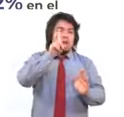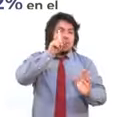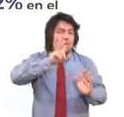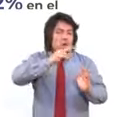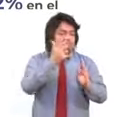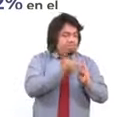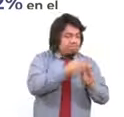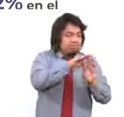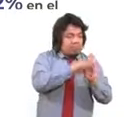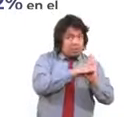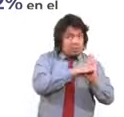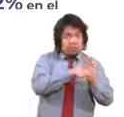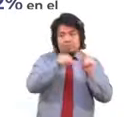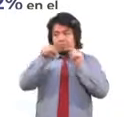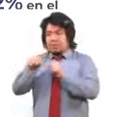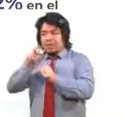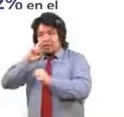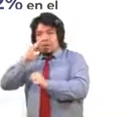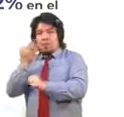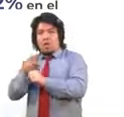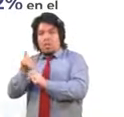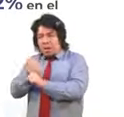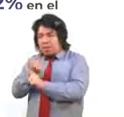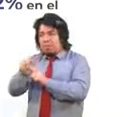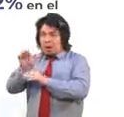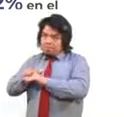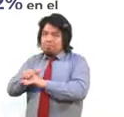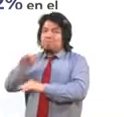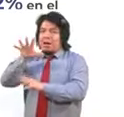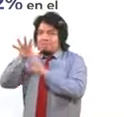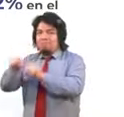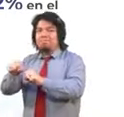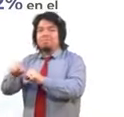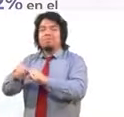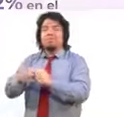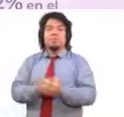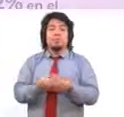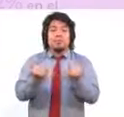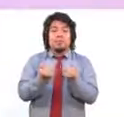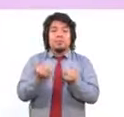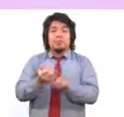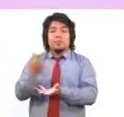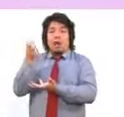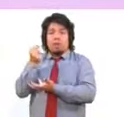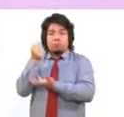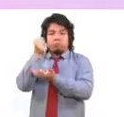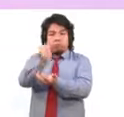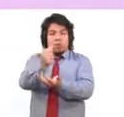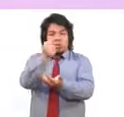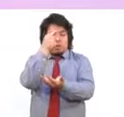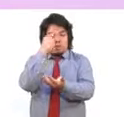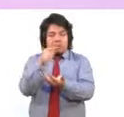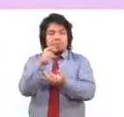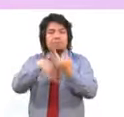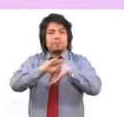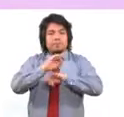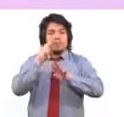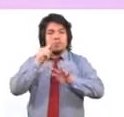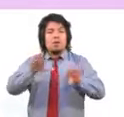más responsables detenidos. Hemos logrado enfocar recursos y voluntades para transformar